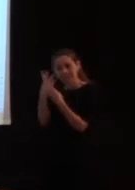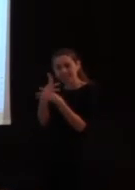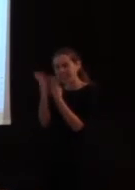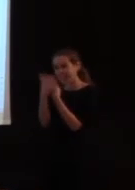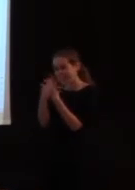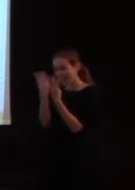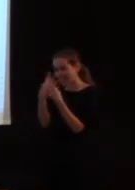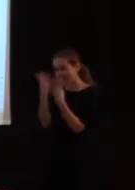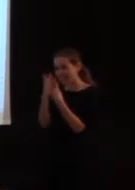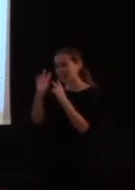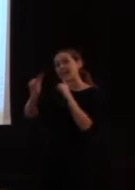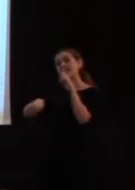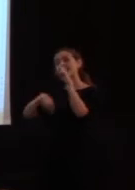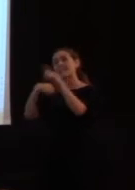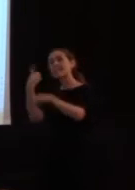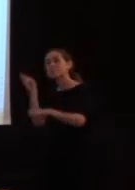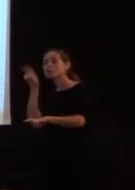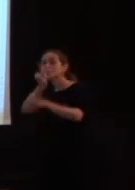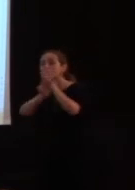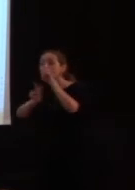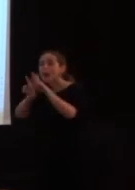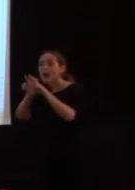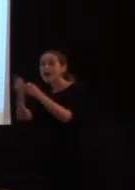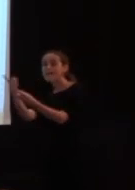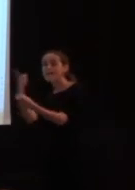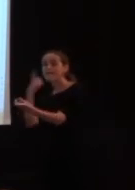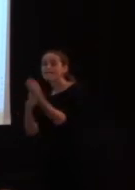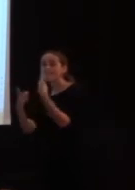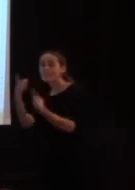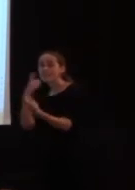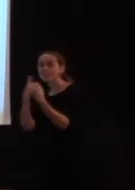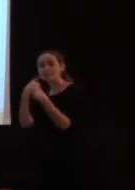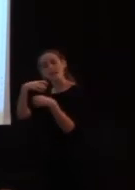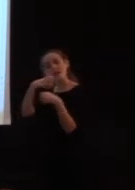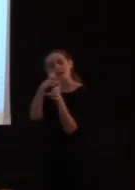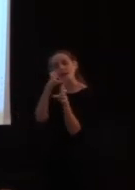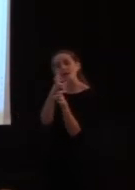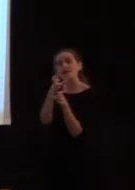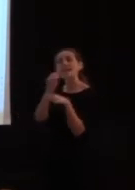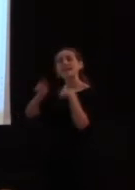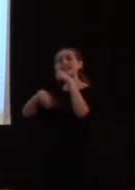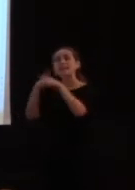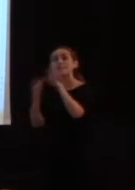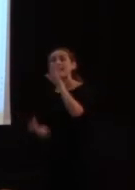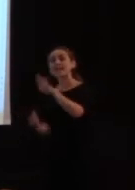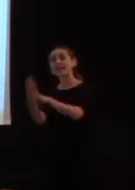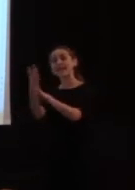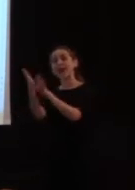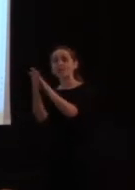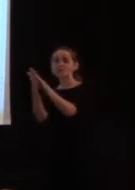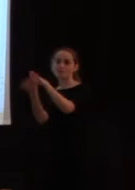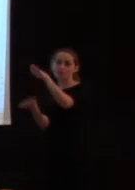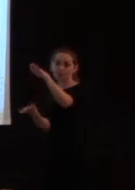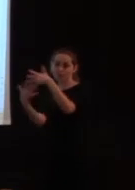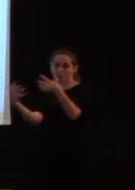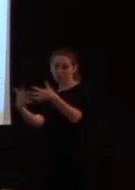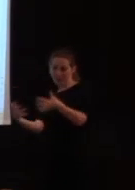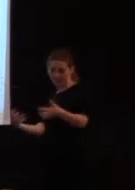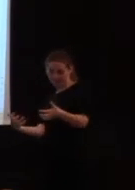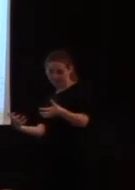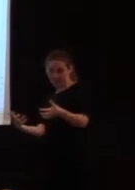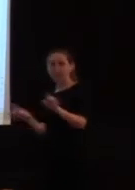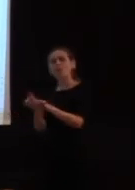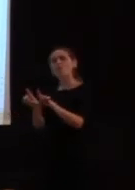tenían que buscar información sobre el caleidoscopio y construir un pequeño dossier. Era como un trabajo, un pequeño proyecto. Bien, los